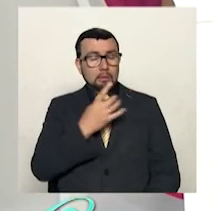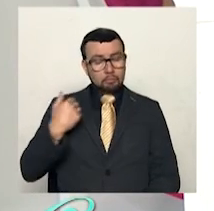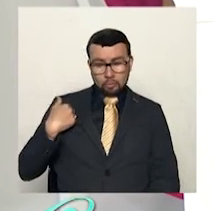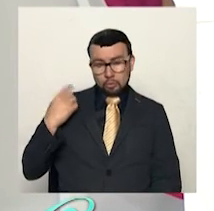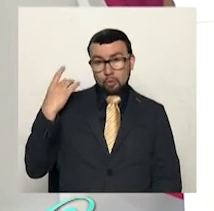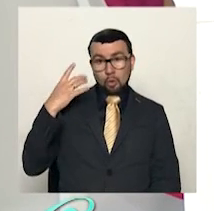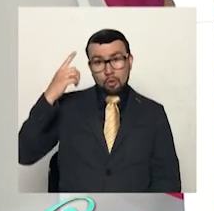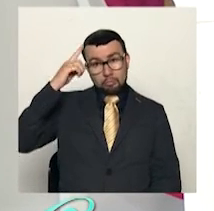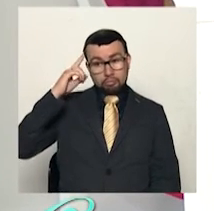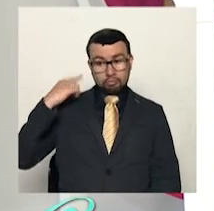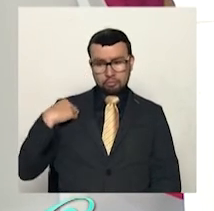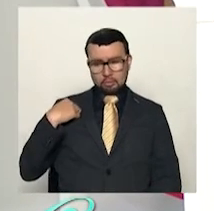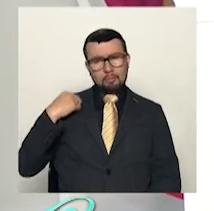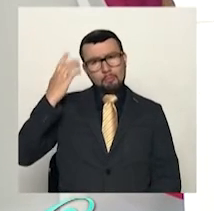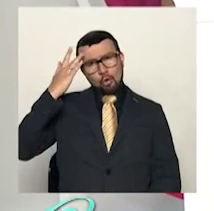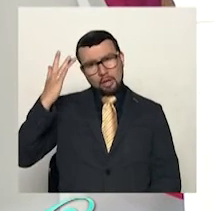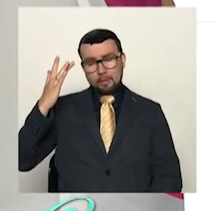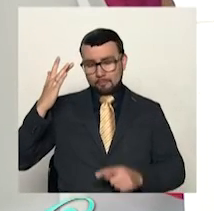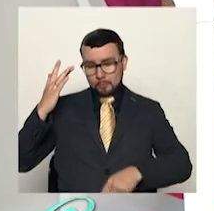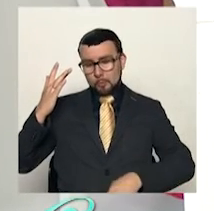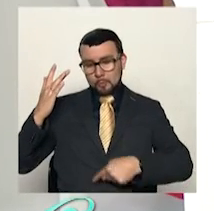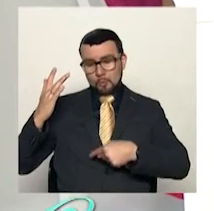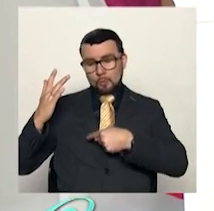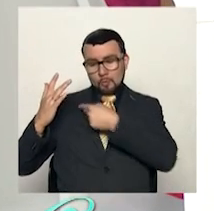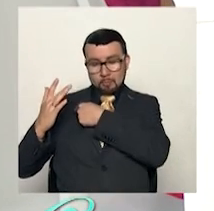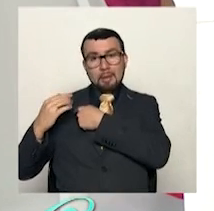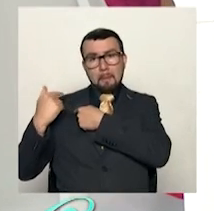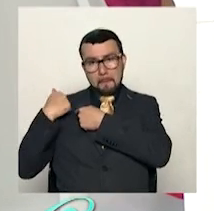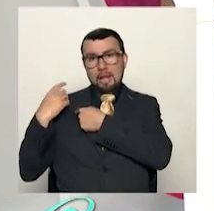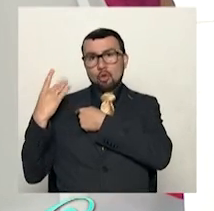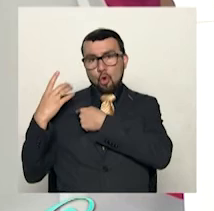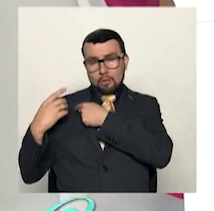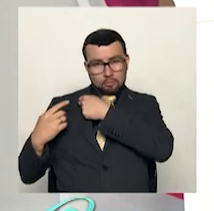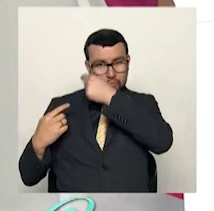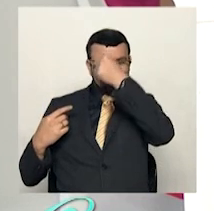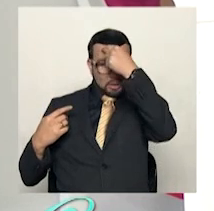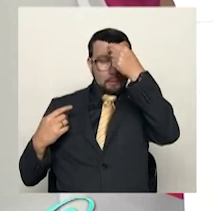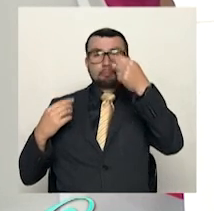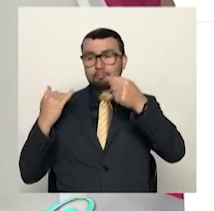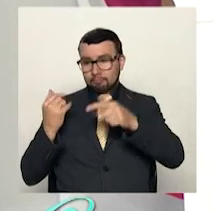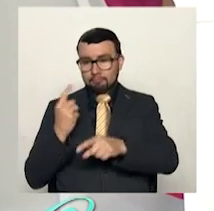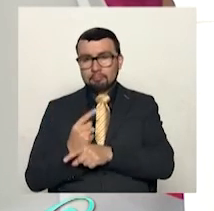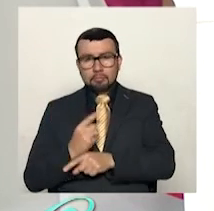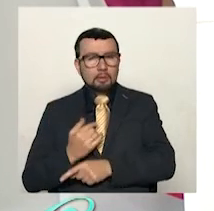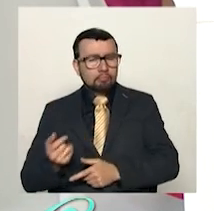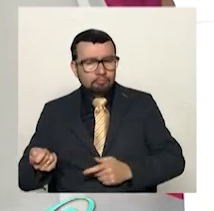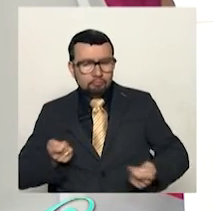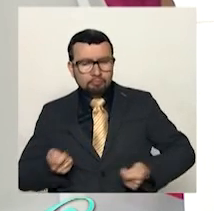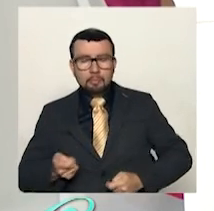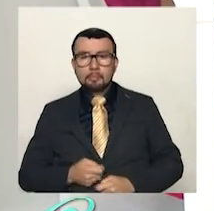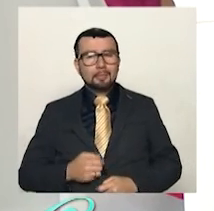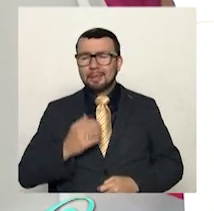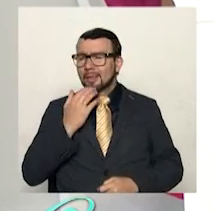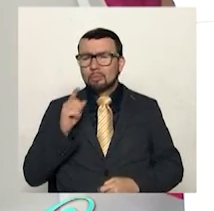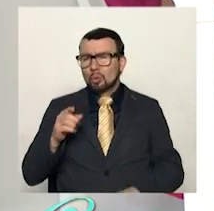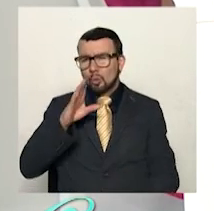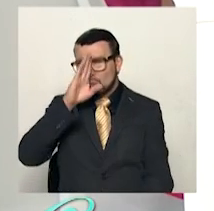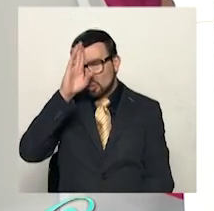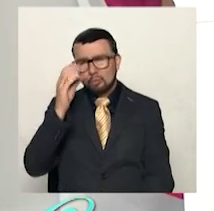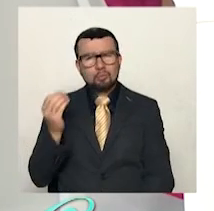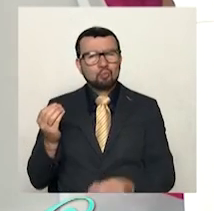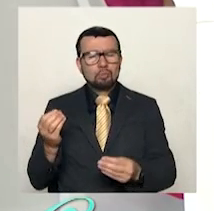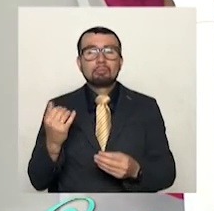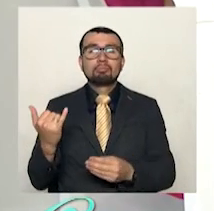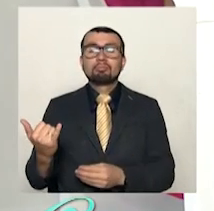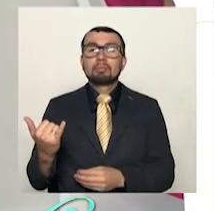podemos llegar a sentir un dolor en alguna otra parte diferente del sitio donde se genera la patología. Uno de los casos más frecuentes, por